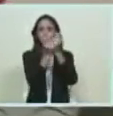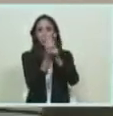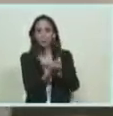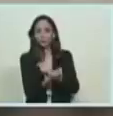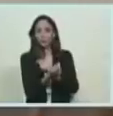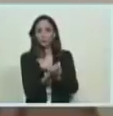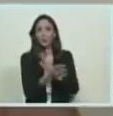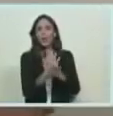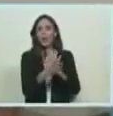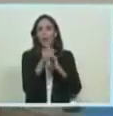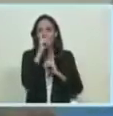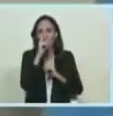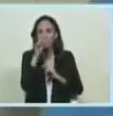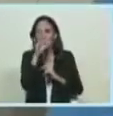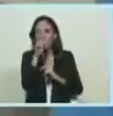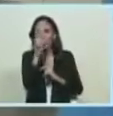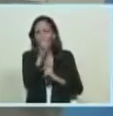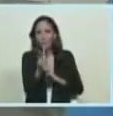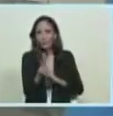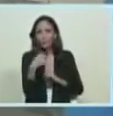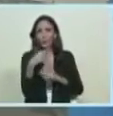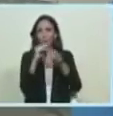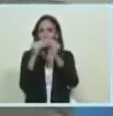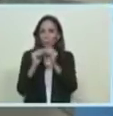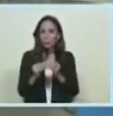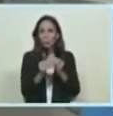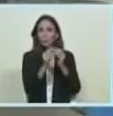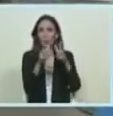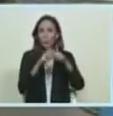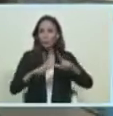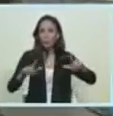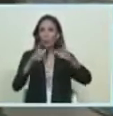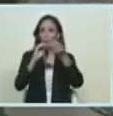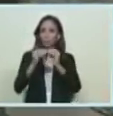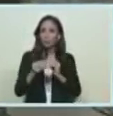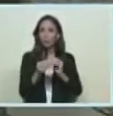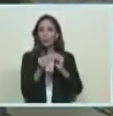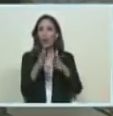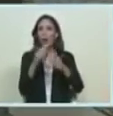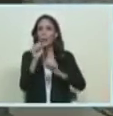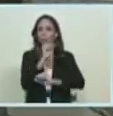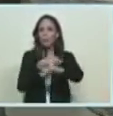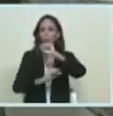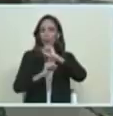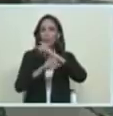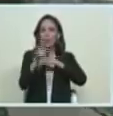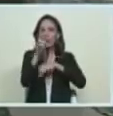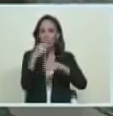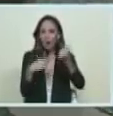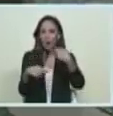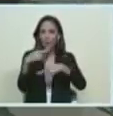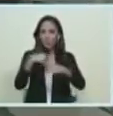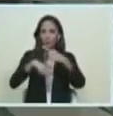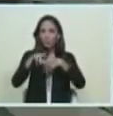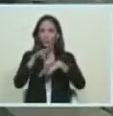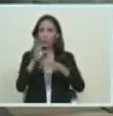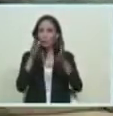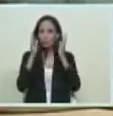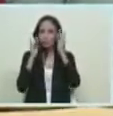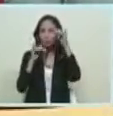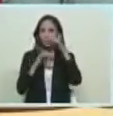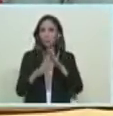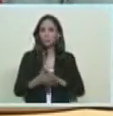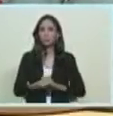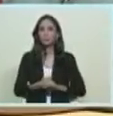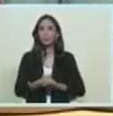de este año de nuestro pueblo por recuperar espacios, por fortalecer la lucha revolucionaria y por fortalecer y defender el